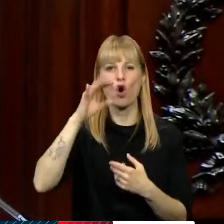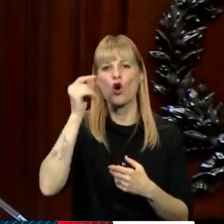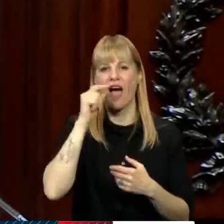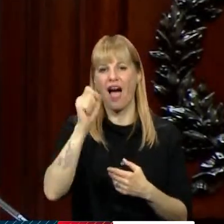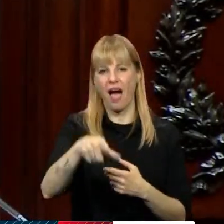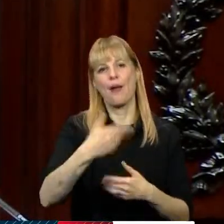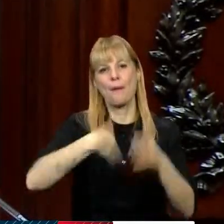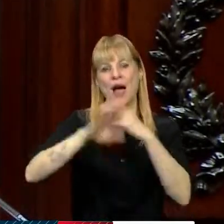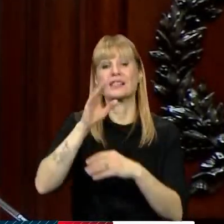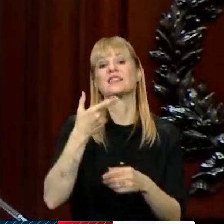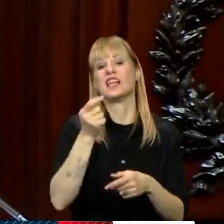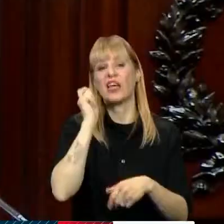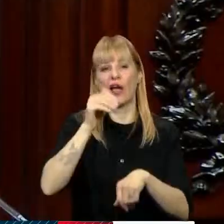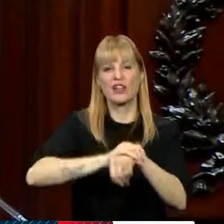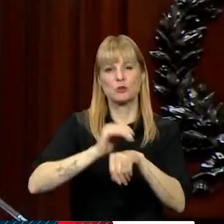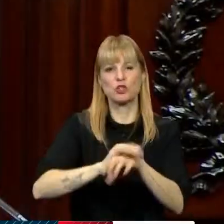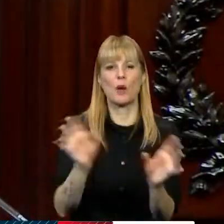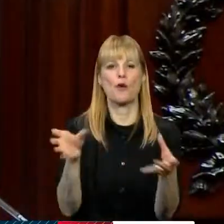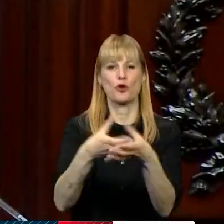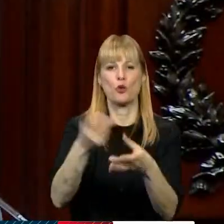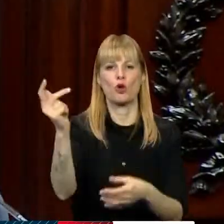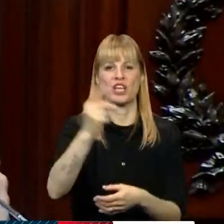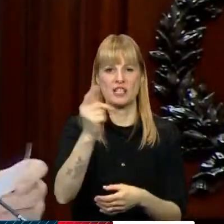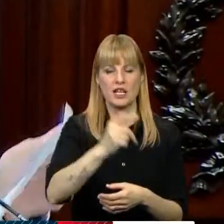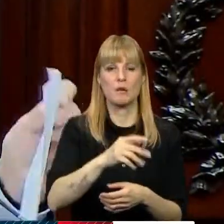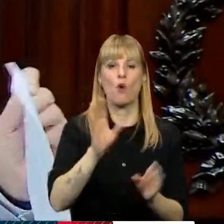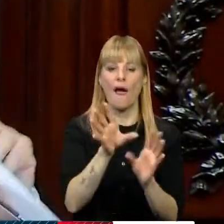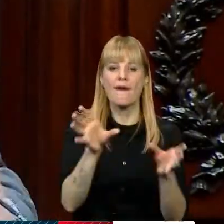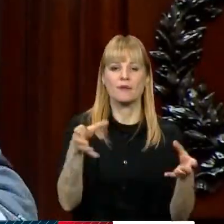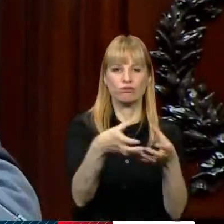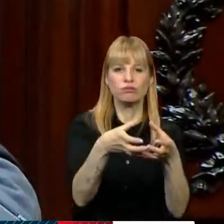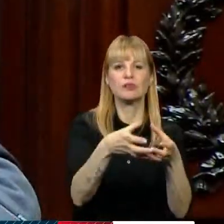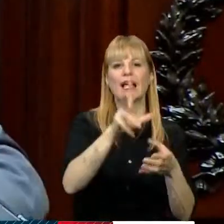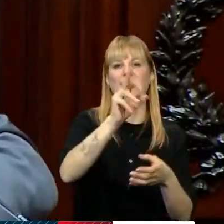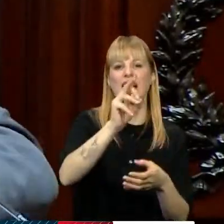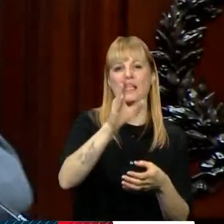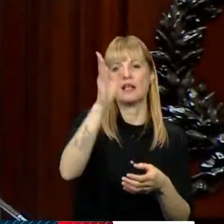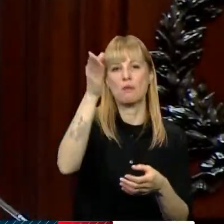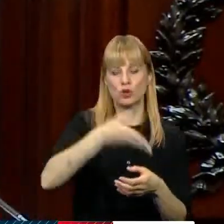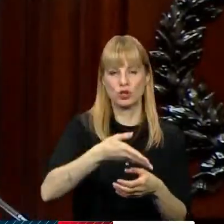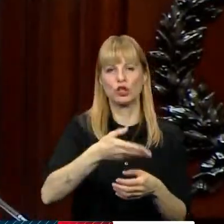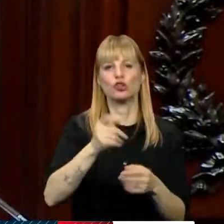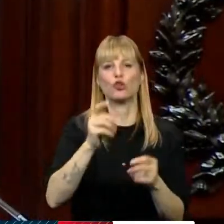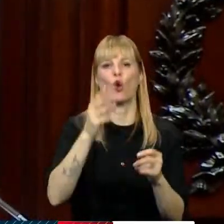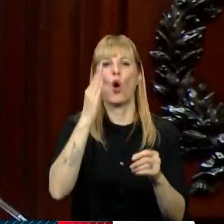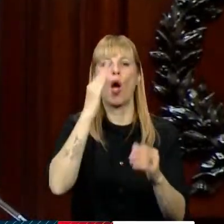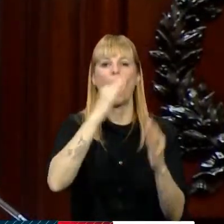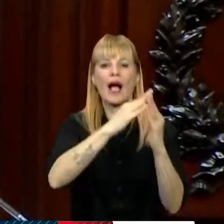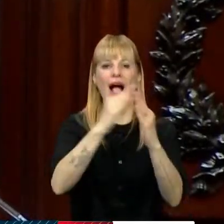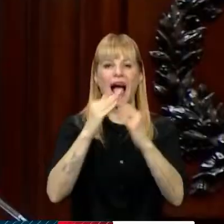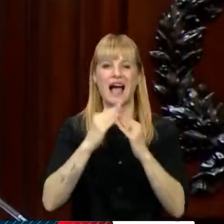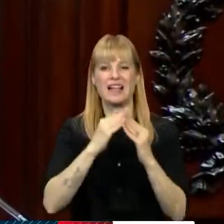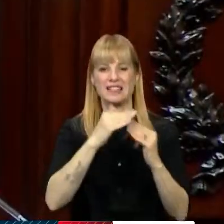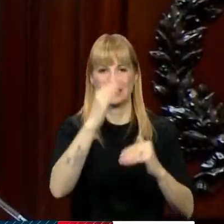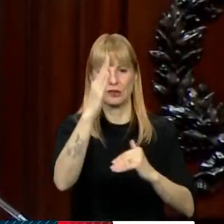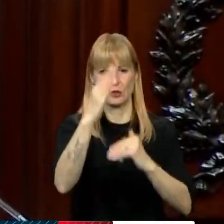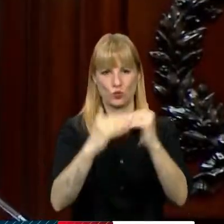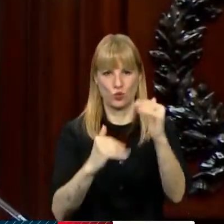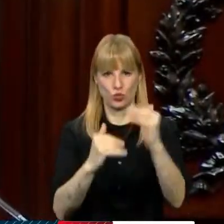concentraron el 30% de la totalidad de las viviendas a construir.